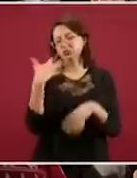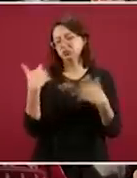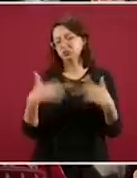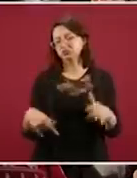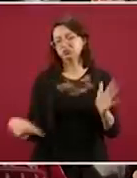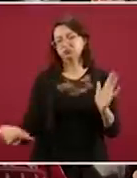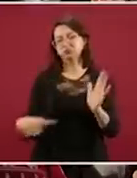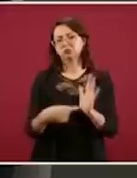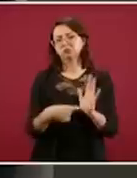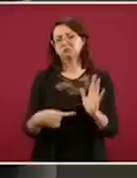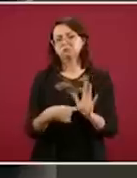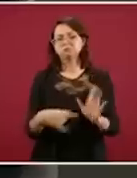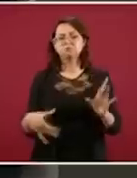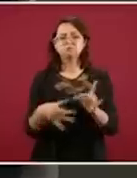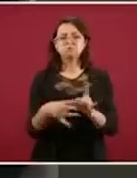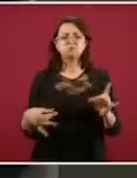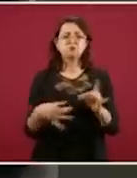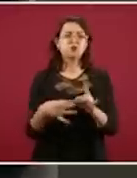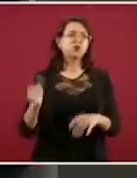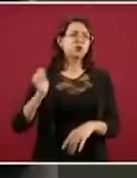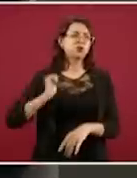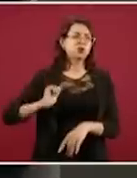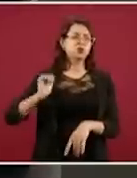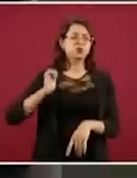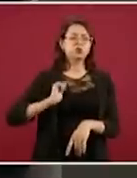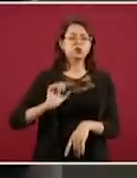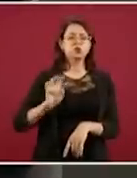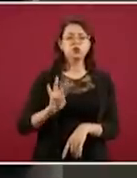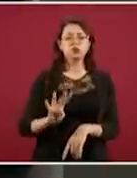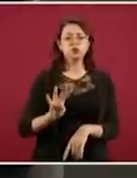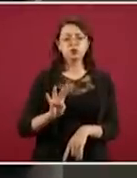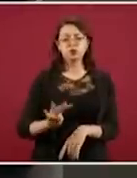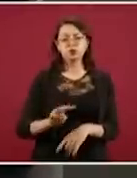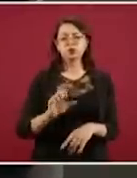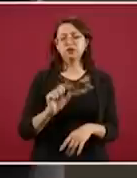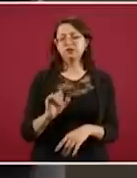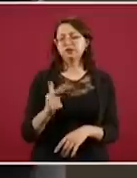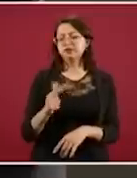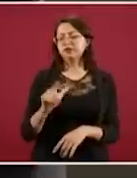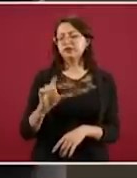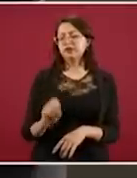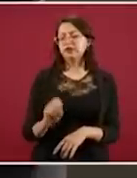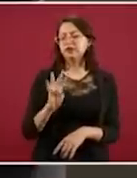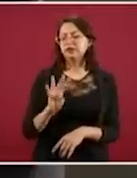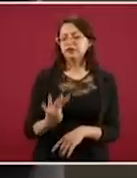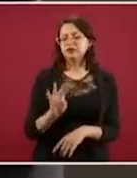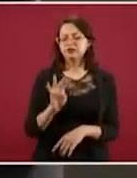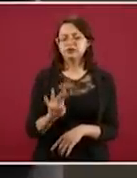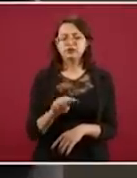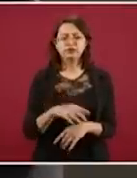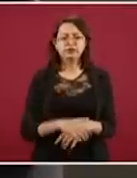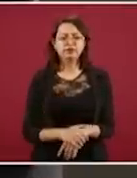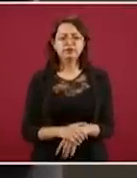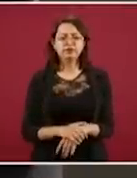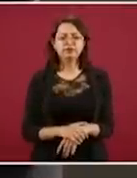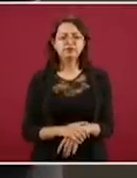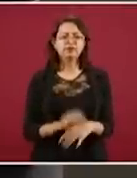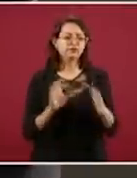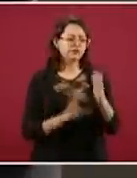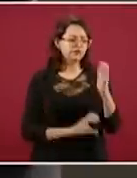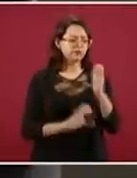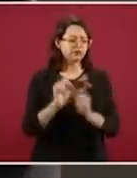que viene desde el siglo XIX, desde la Constitución